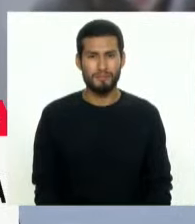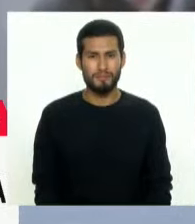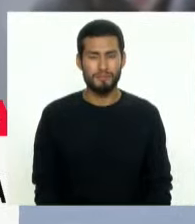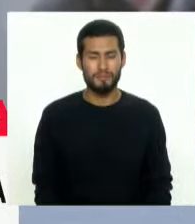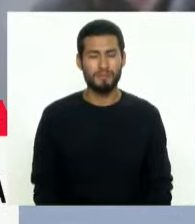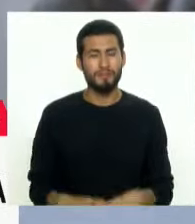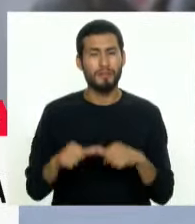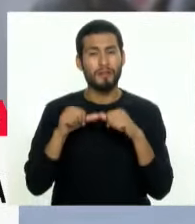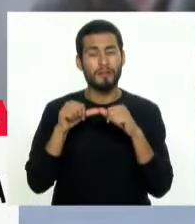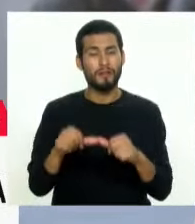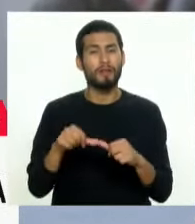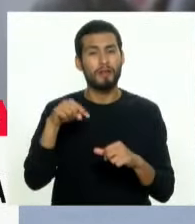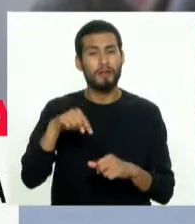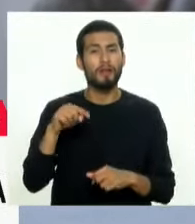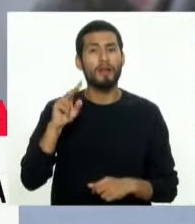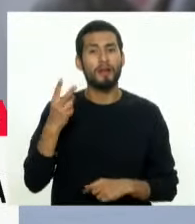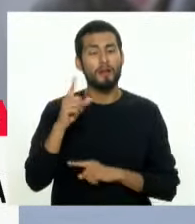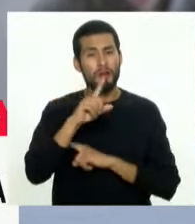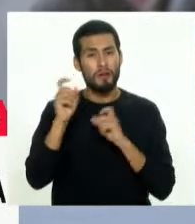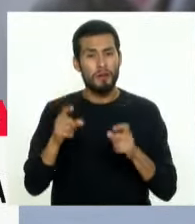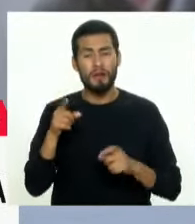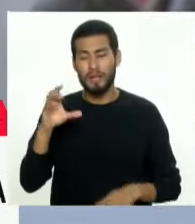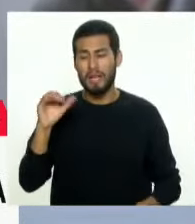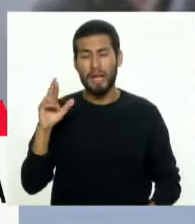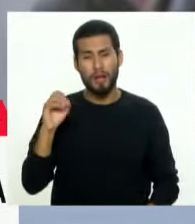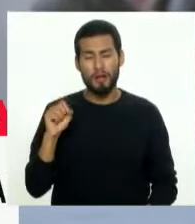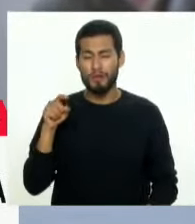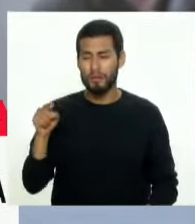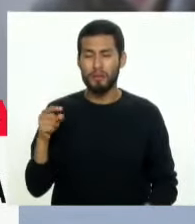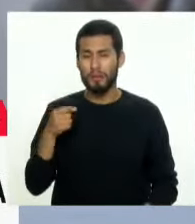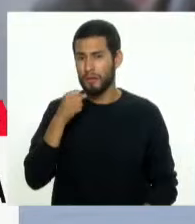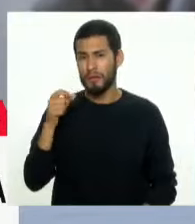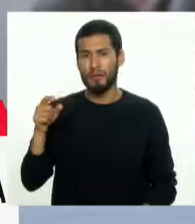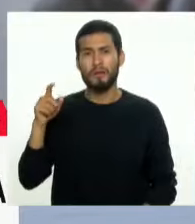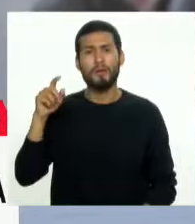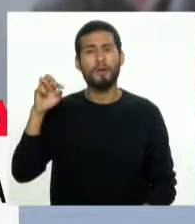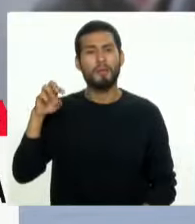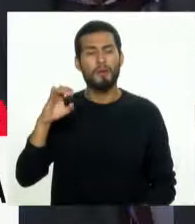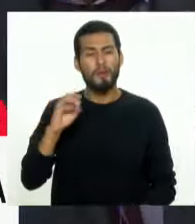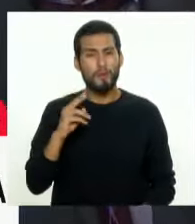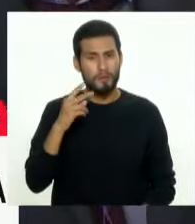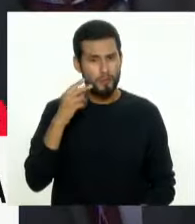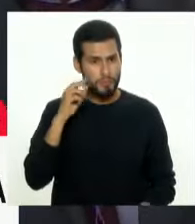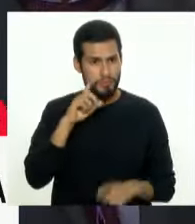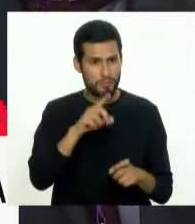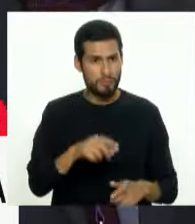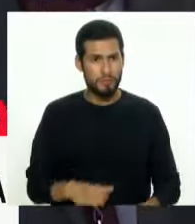Continuamos de esta manera con la segunda pregunta, a cargo del señor Kenneth Vargas de PBO. Sí.